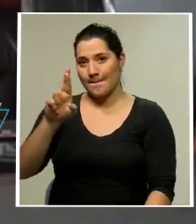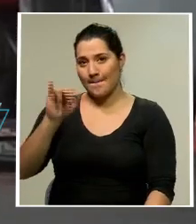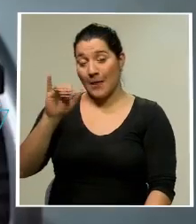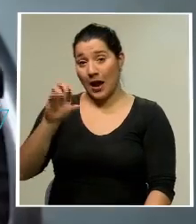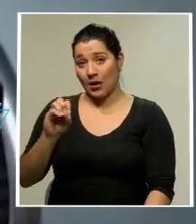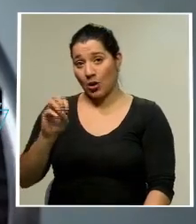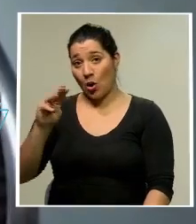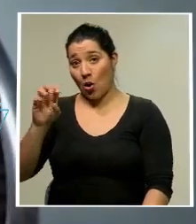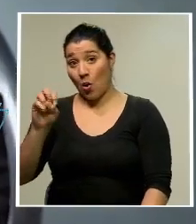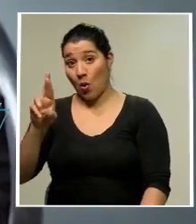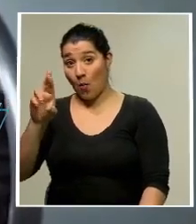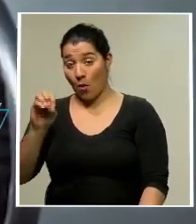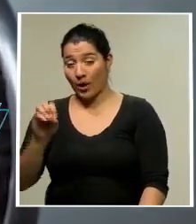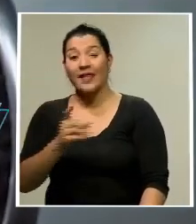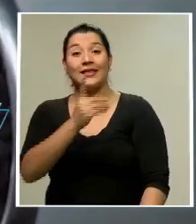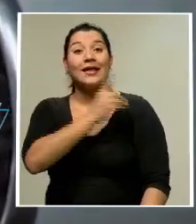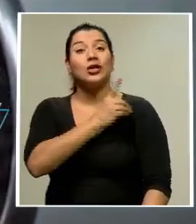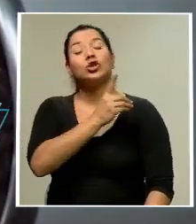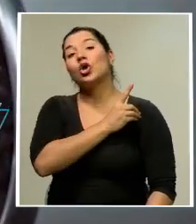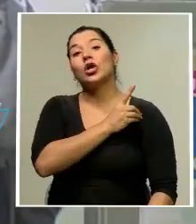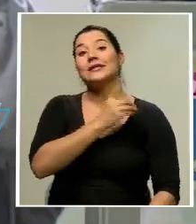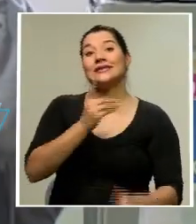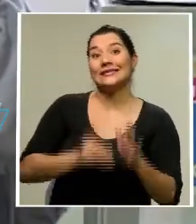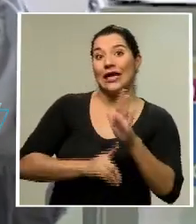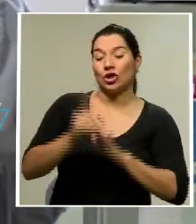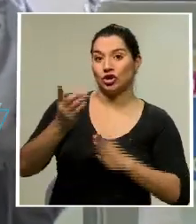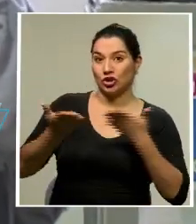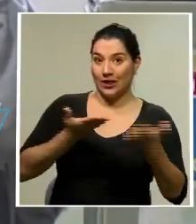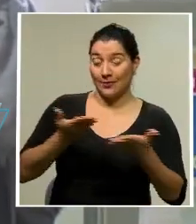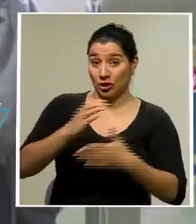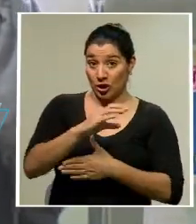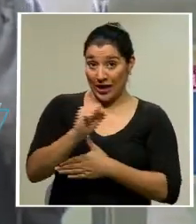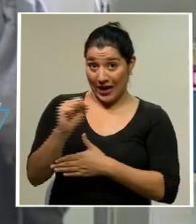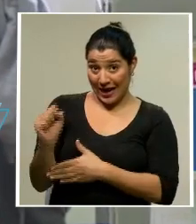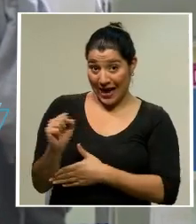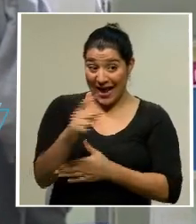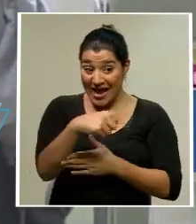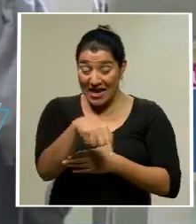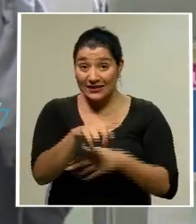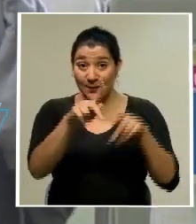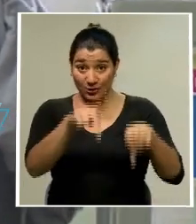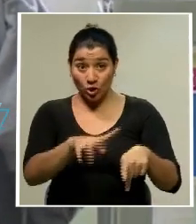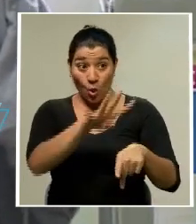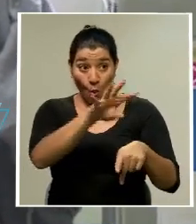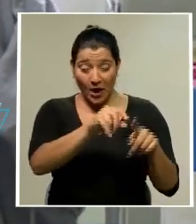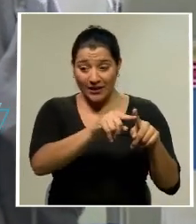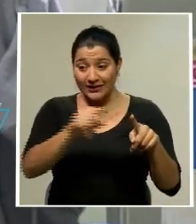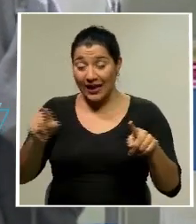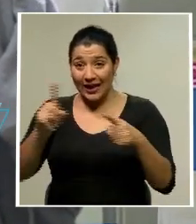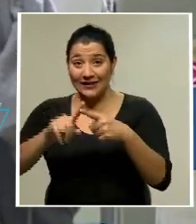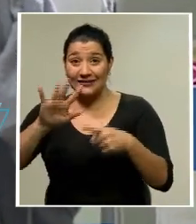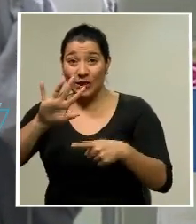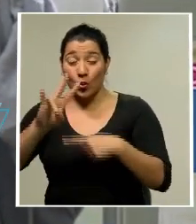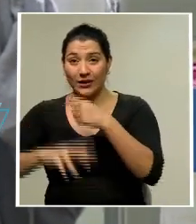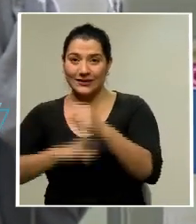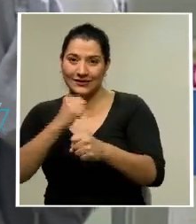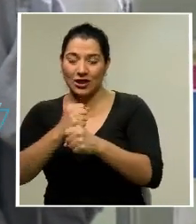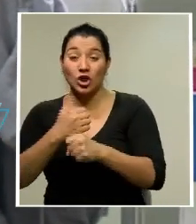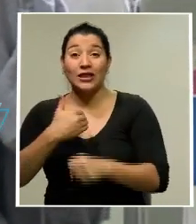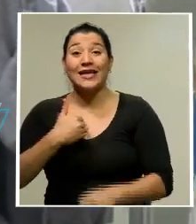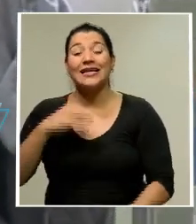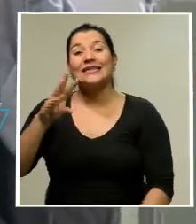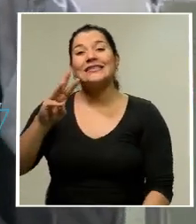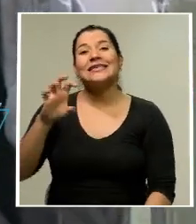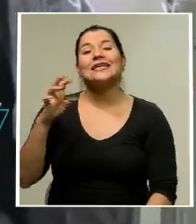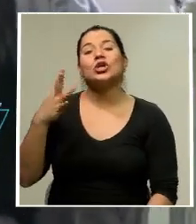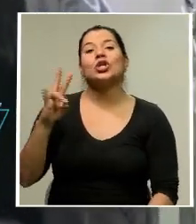Desarrollo de Servicios de Salud de la Caja, de este grupo de personas entre los 40 y 57 años, hay